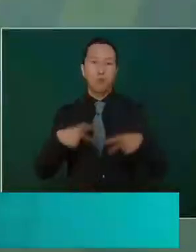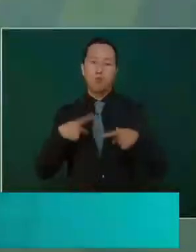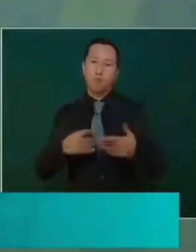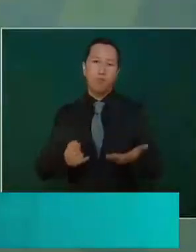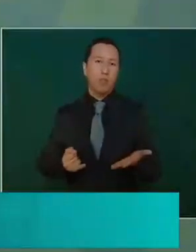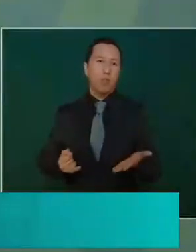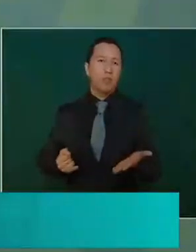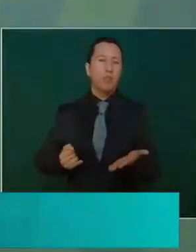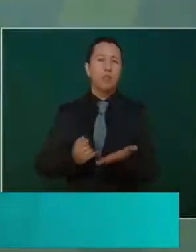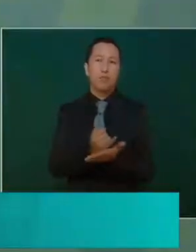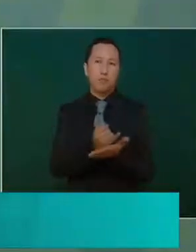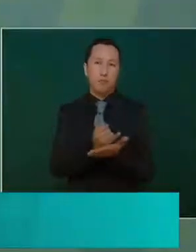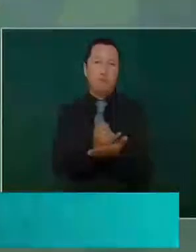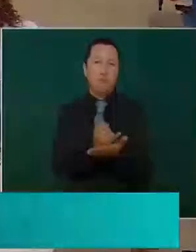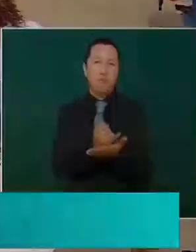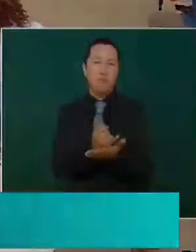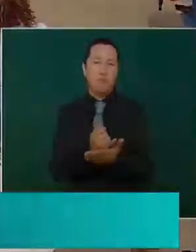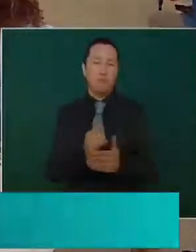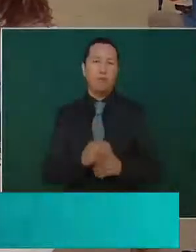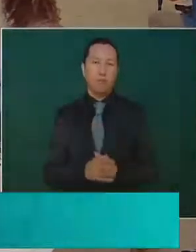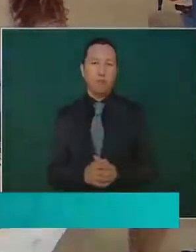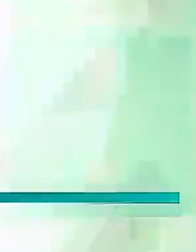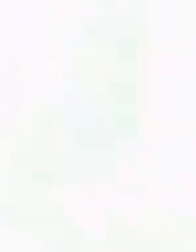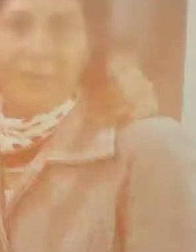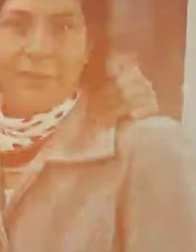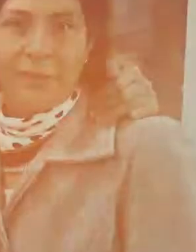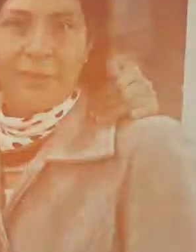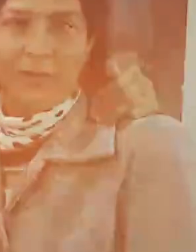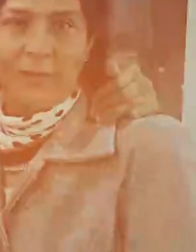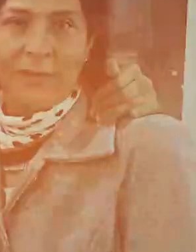el que decida, como es la democracia.